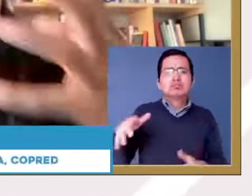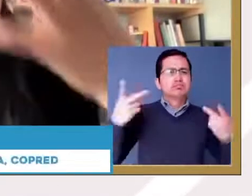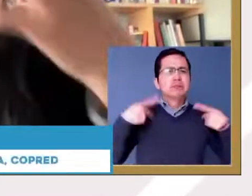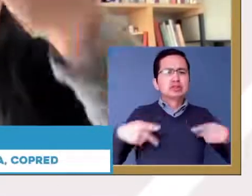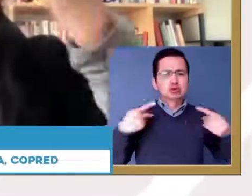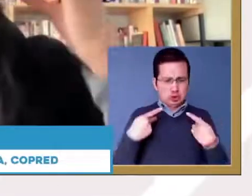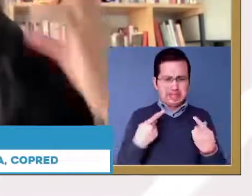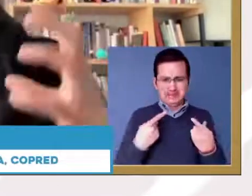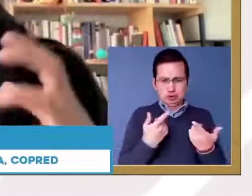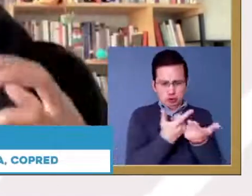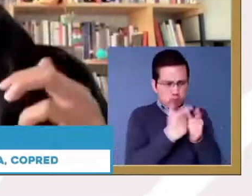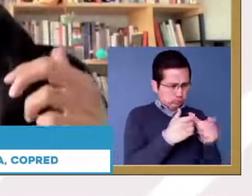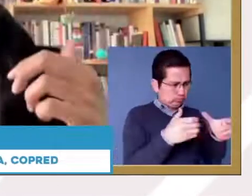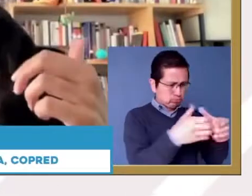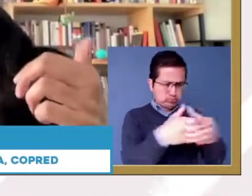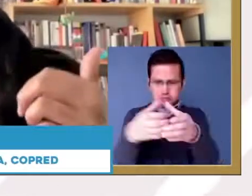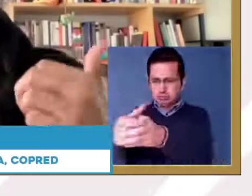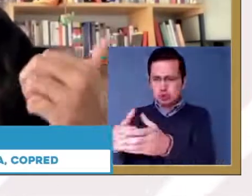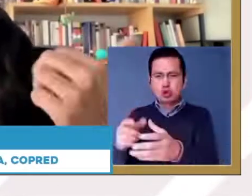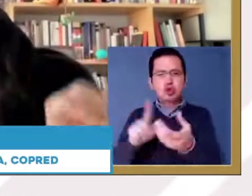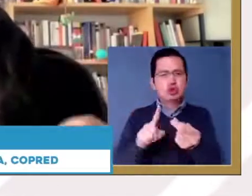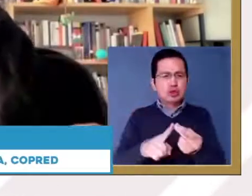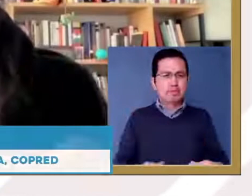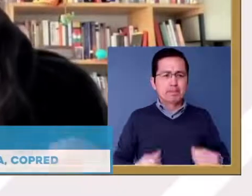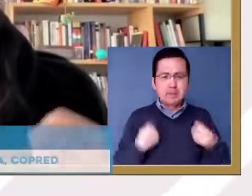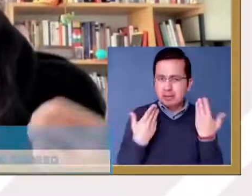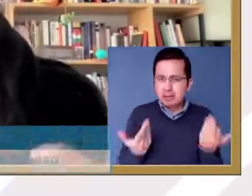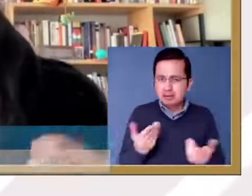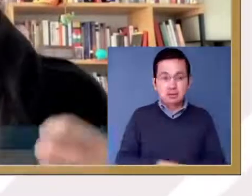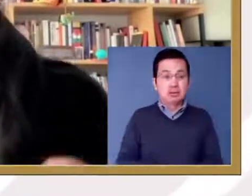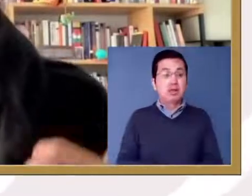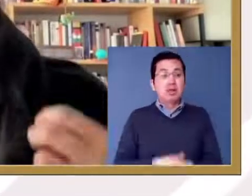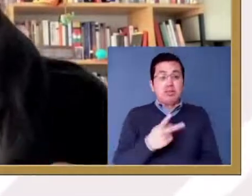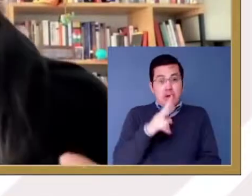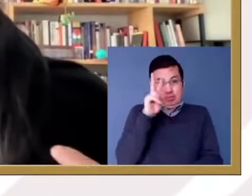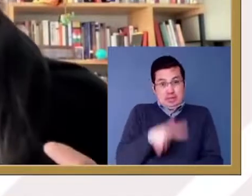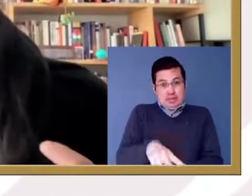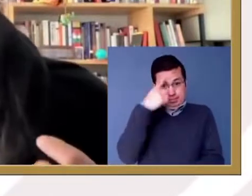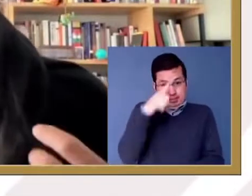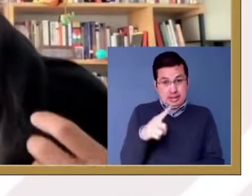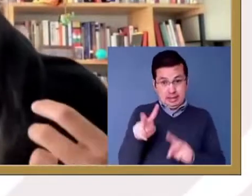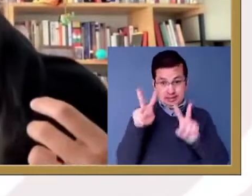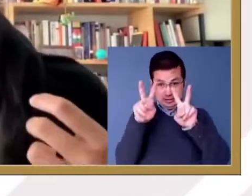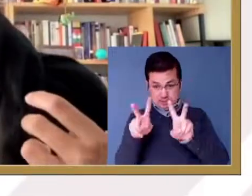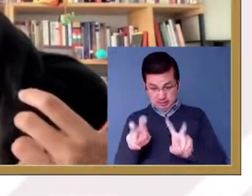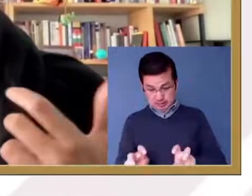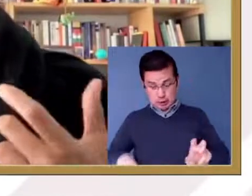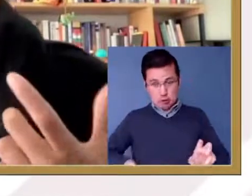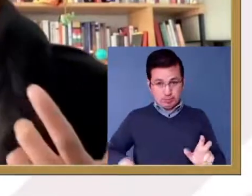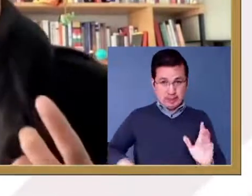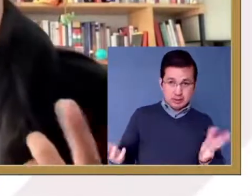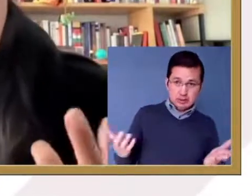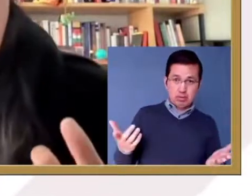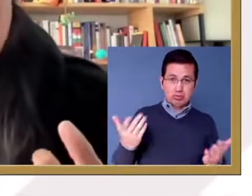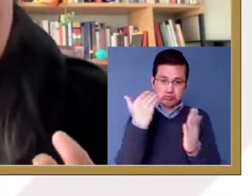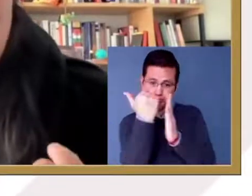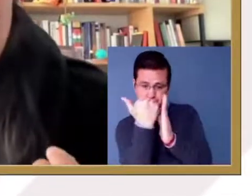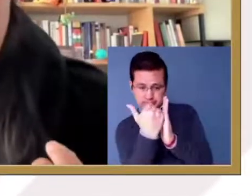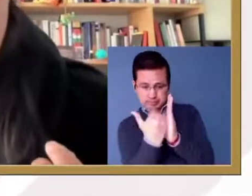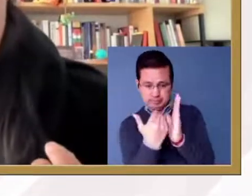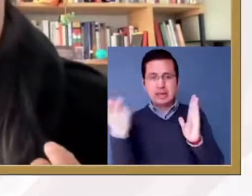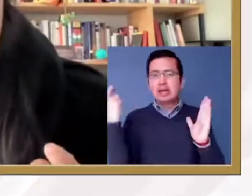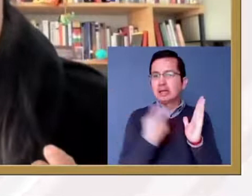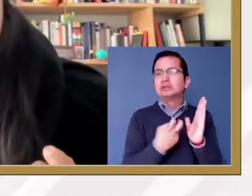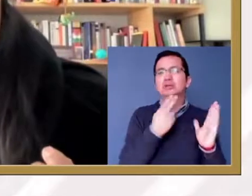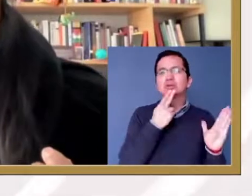en los lugares, pero en política pública y en la agenda pública es muy importante también para marcarnos que tan bien o mal estamos